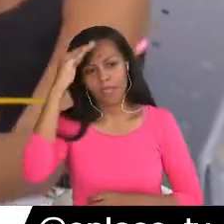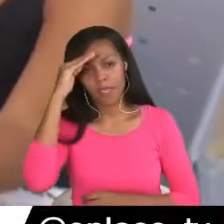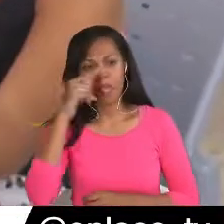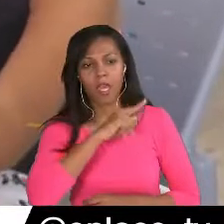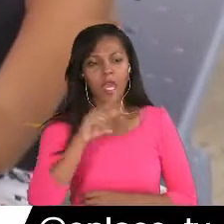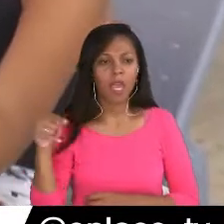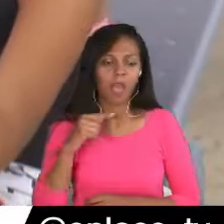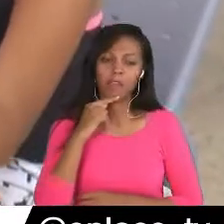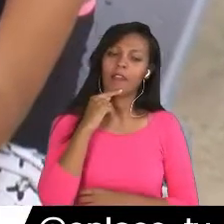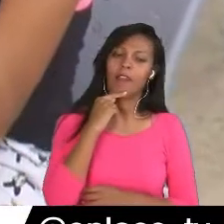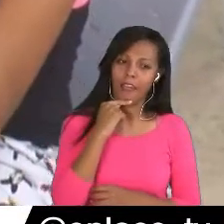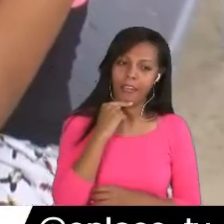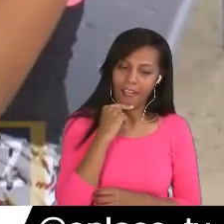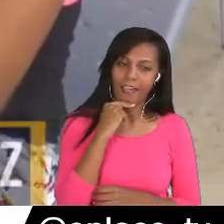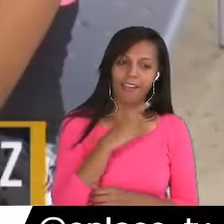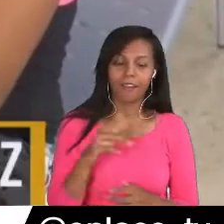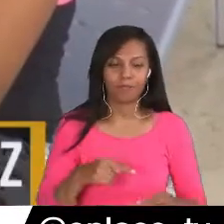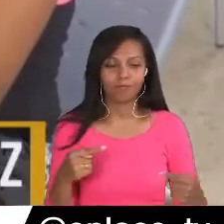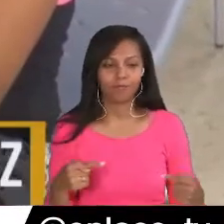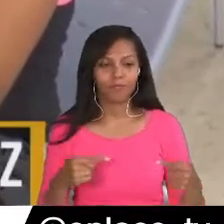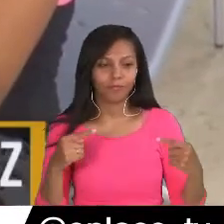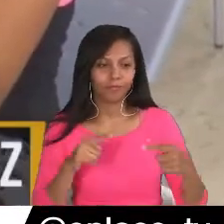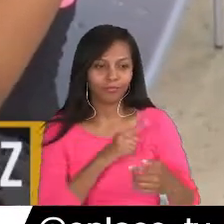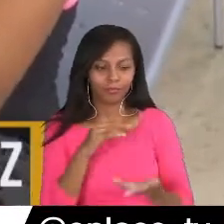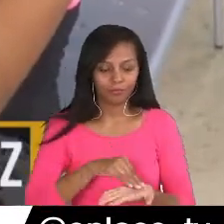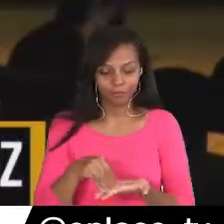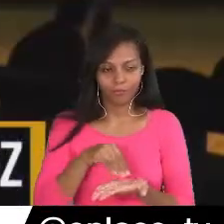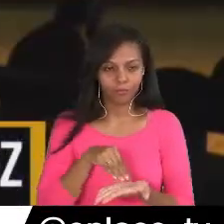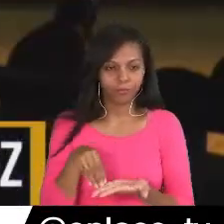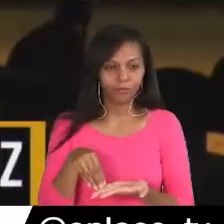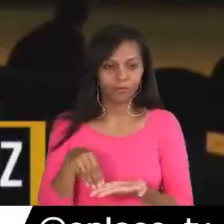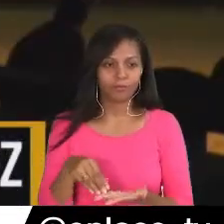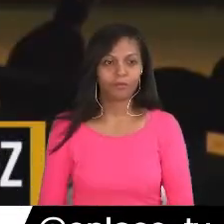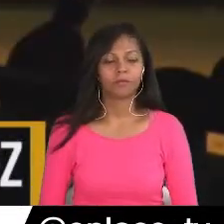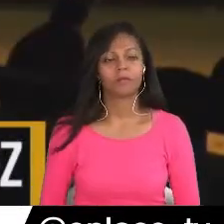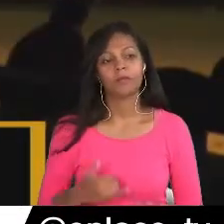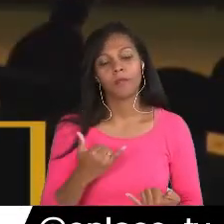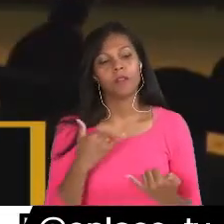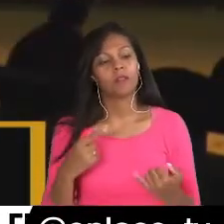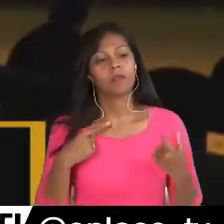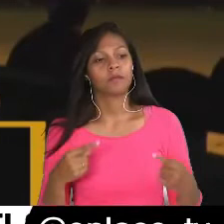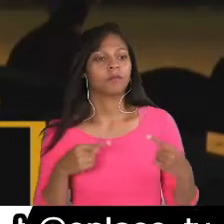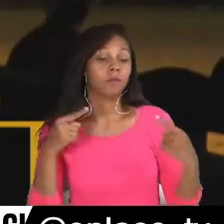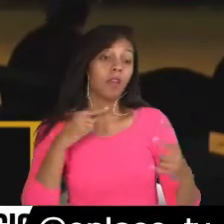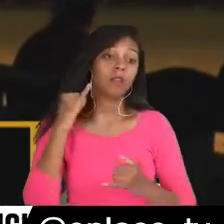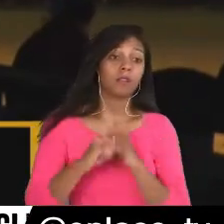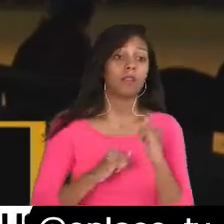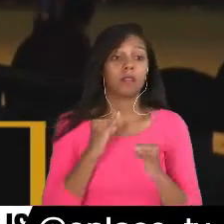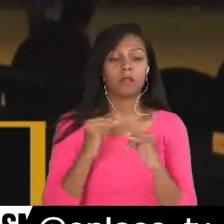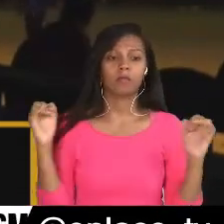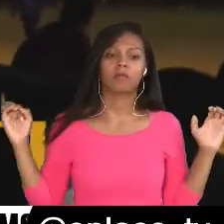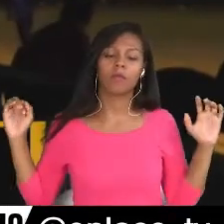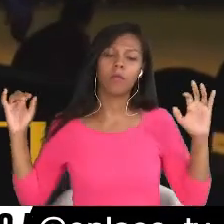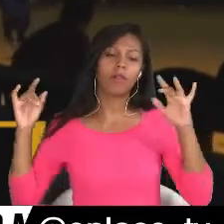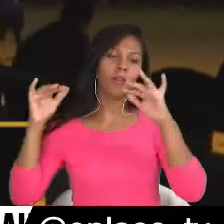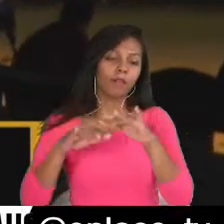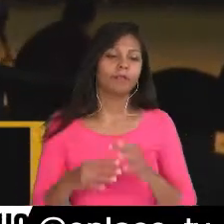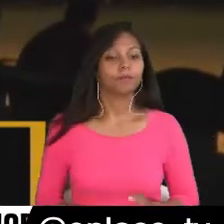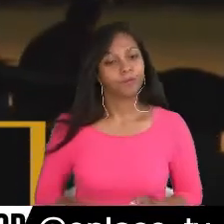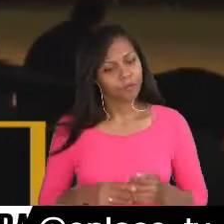esta disciplina que se disputa en la capital antioqueña. Vamos a participar en un torneo internacional que se llama Torneo de la Raza, con